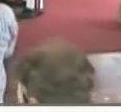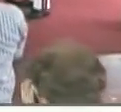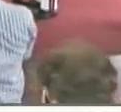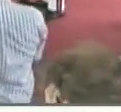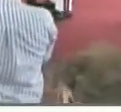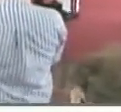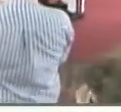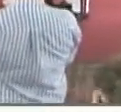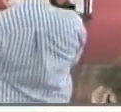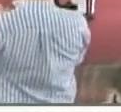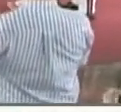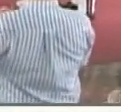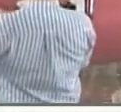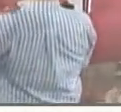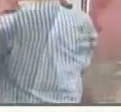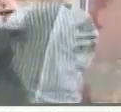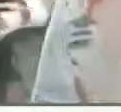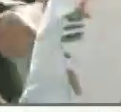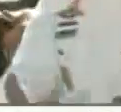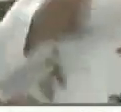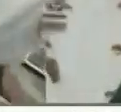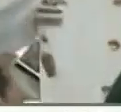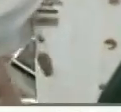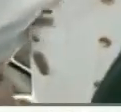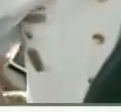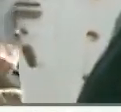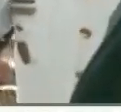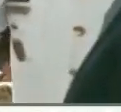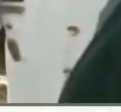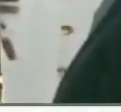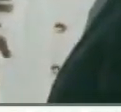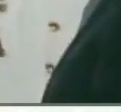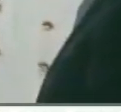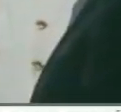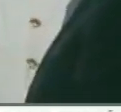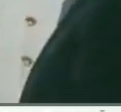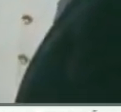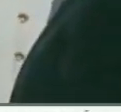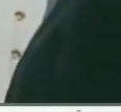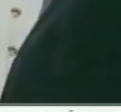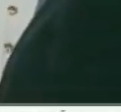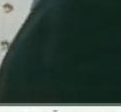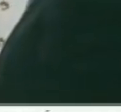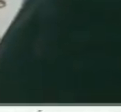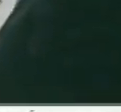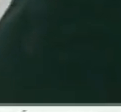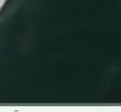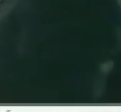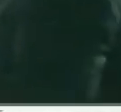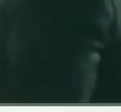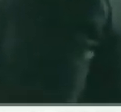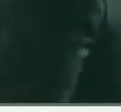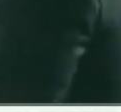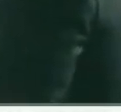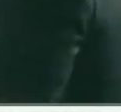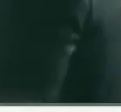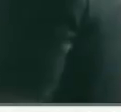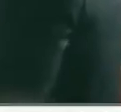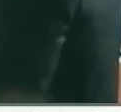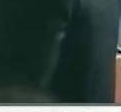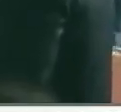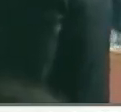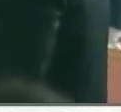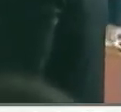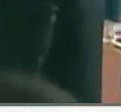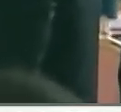tenían ustedes allí las palabras del presidente constitucional de la república bolivariana de venezuela y comandante en jefe de la fuerza armada